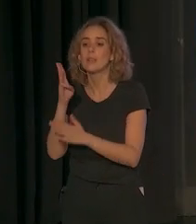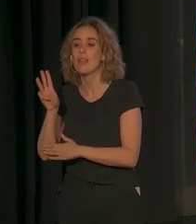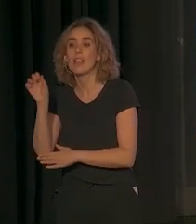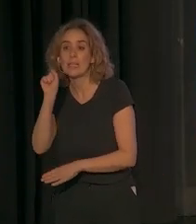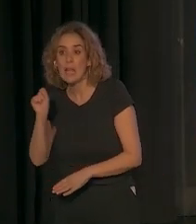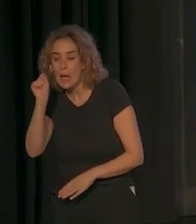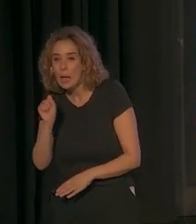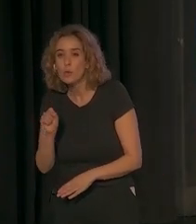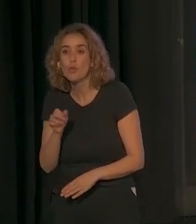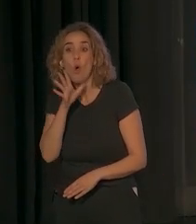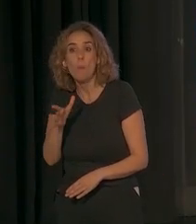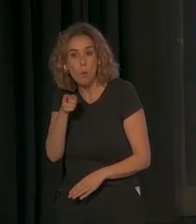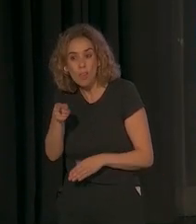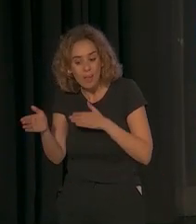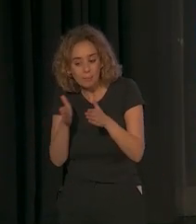So